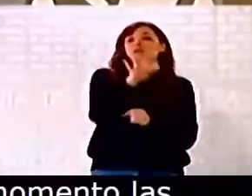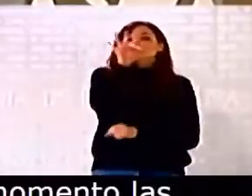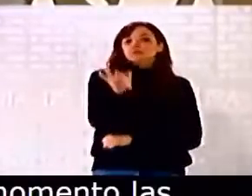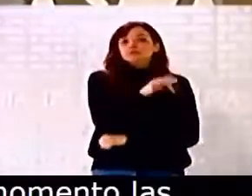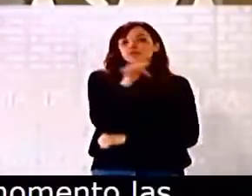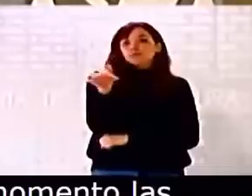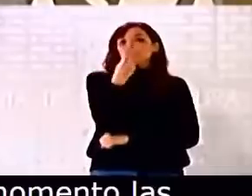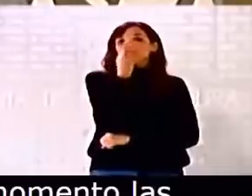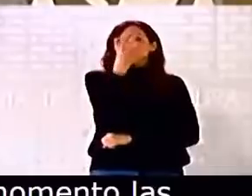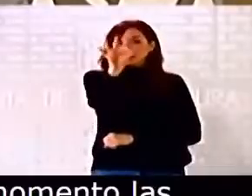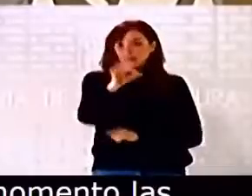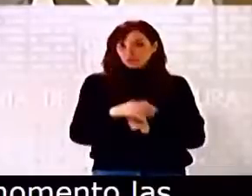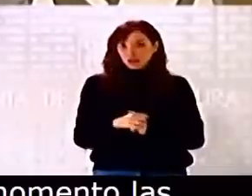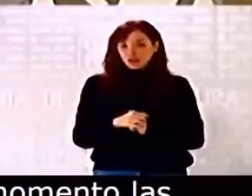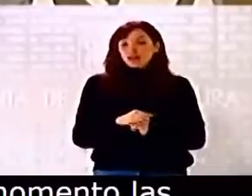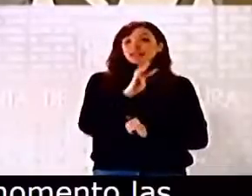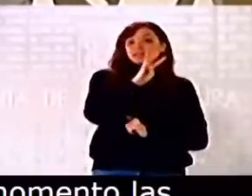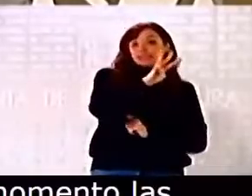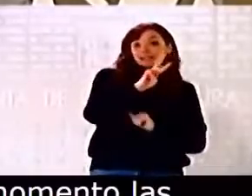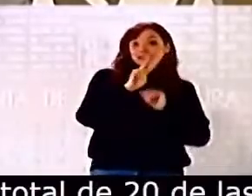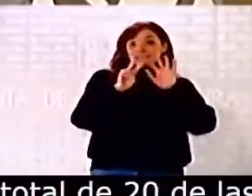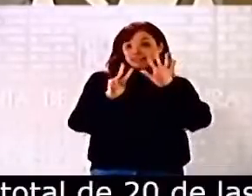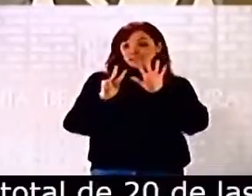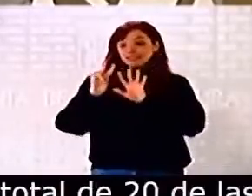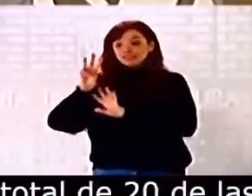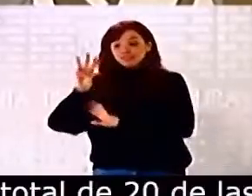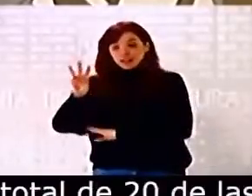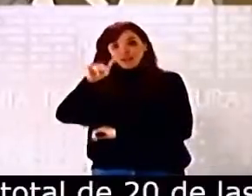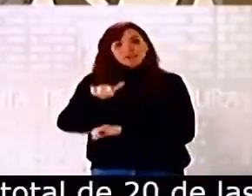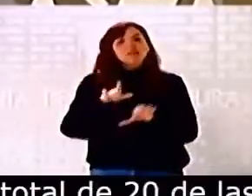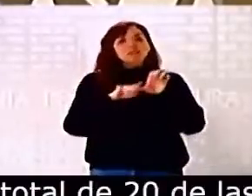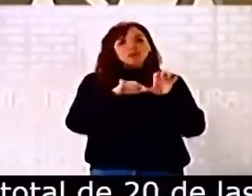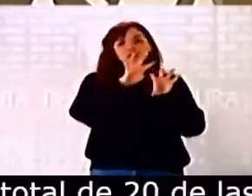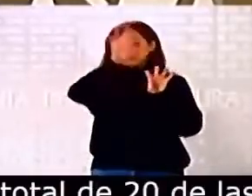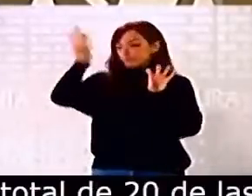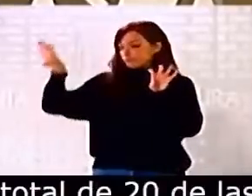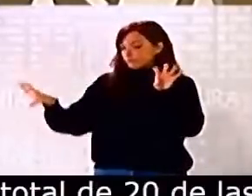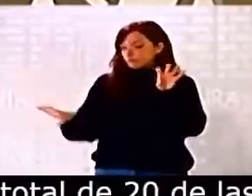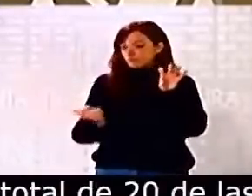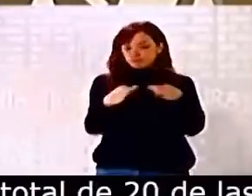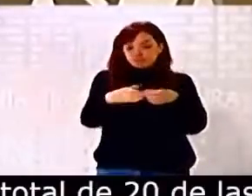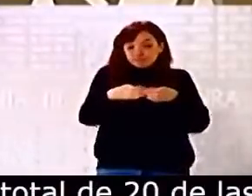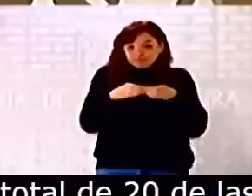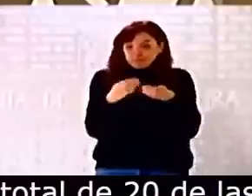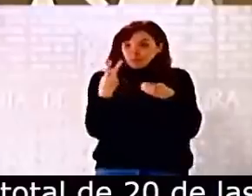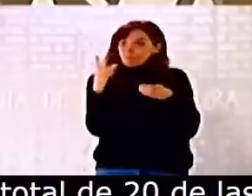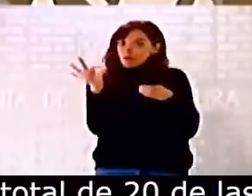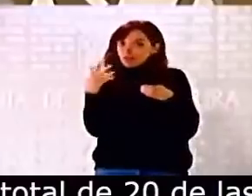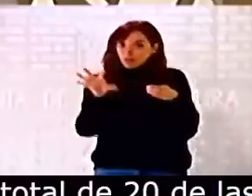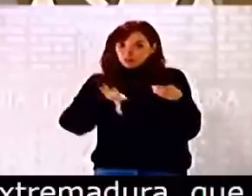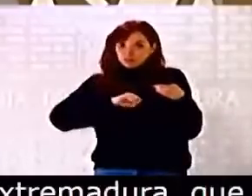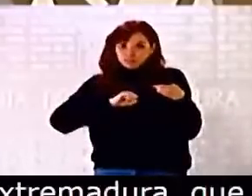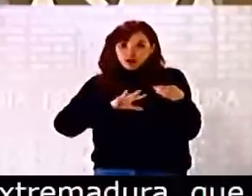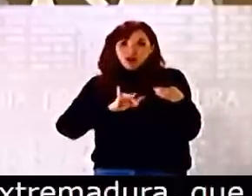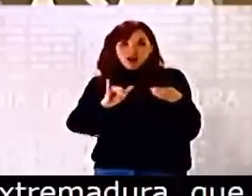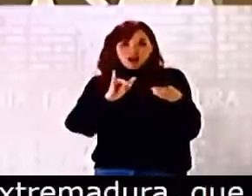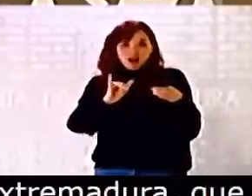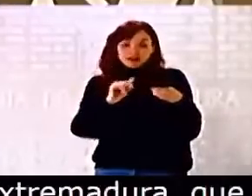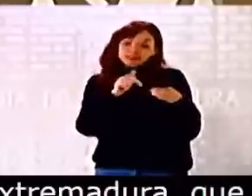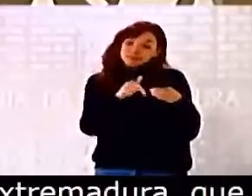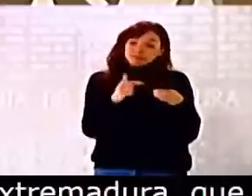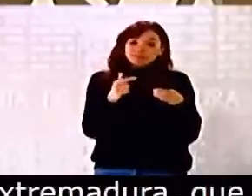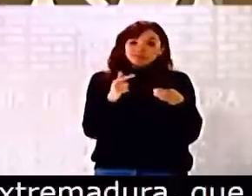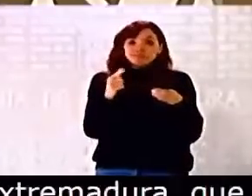las 373 residencias de nuestra comunidad autónoma de Extremadura, que en principio tendrán que retrasar el proceso